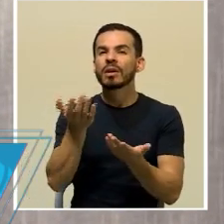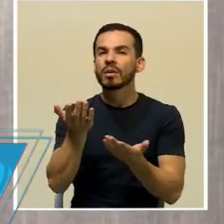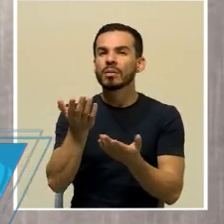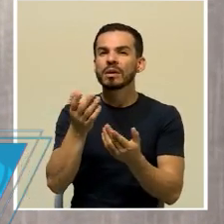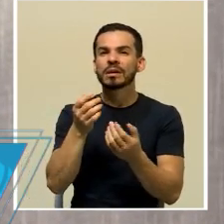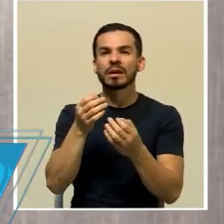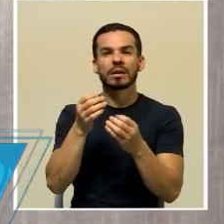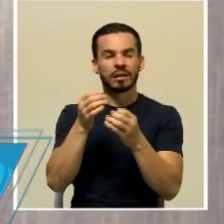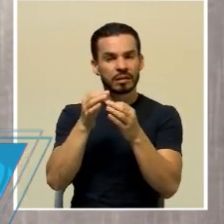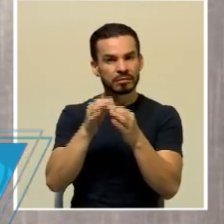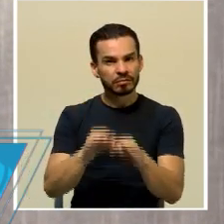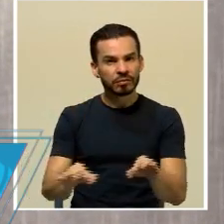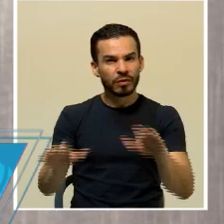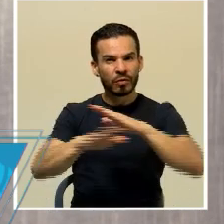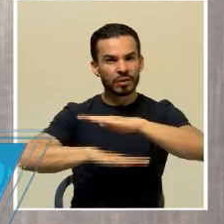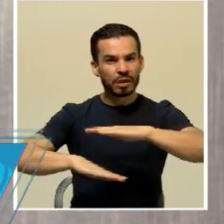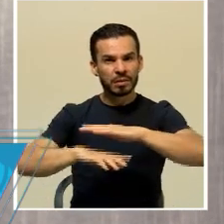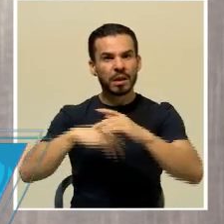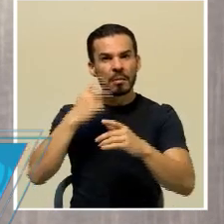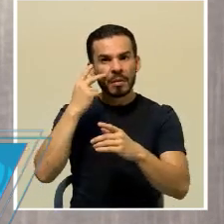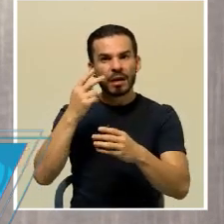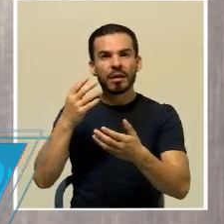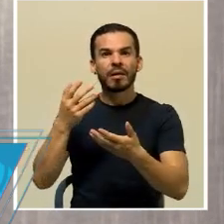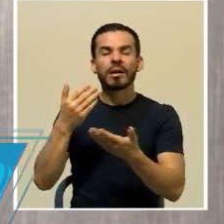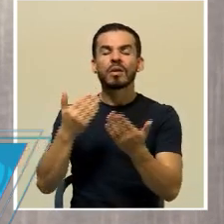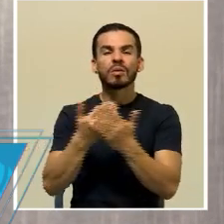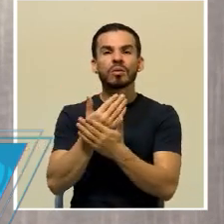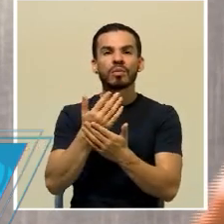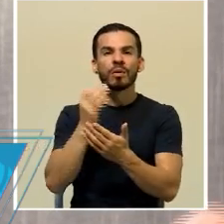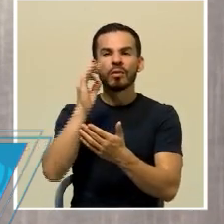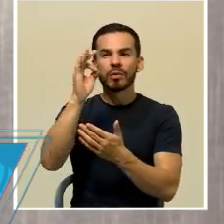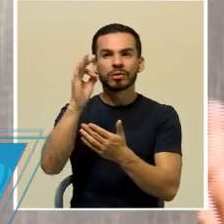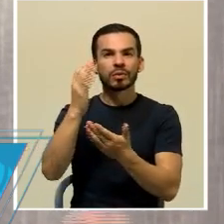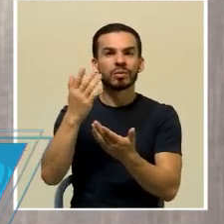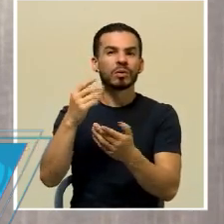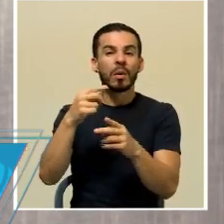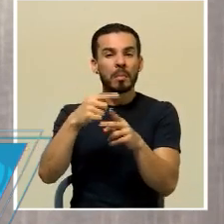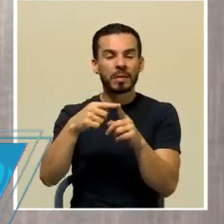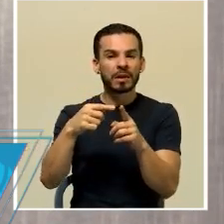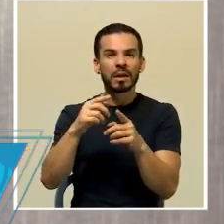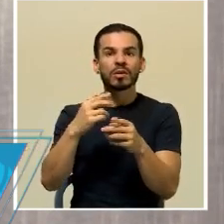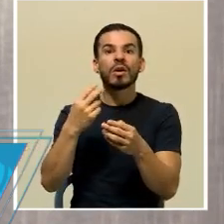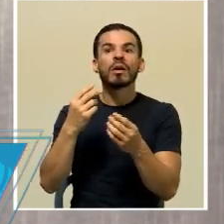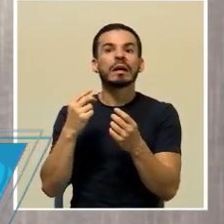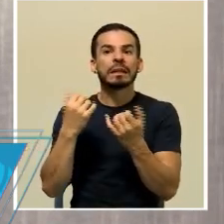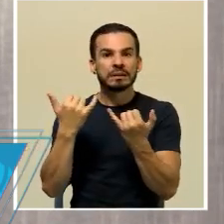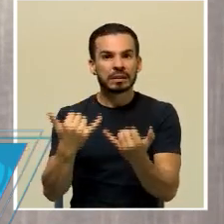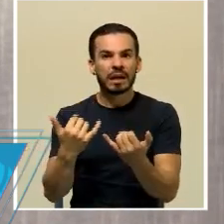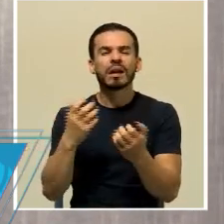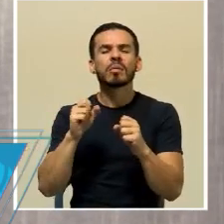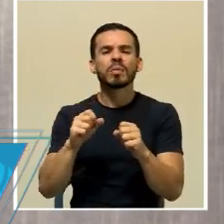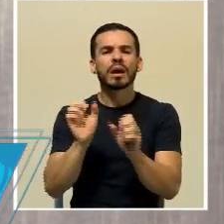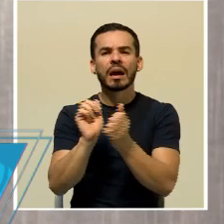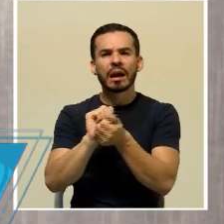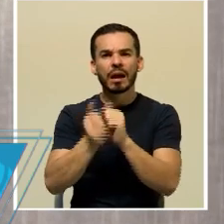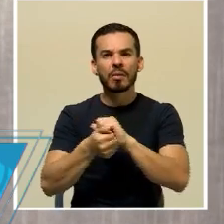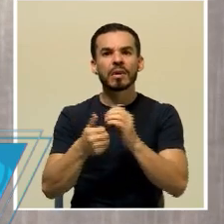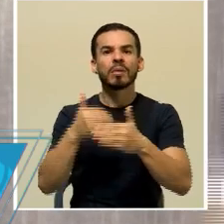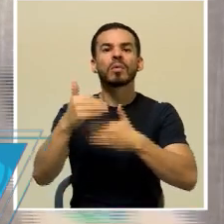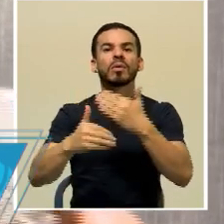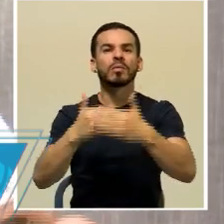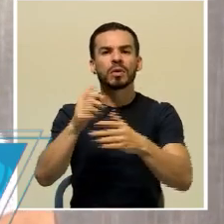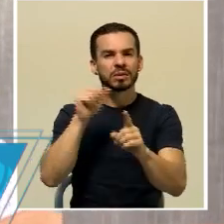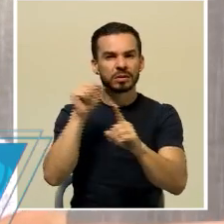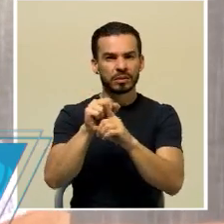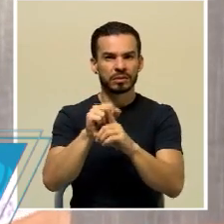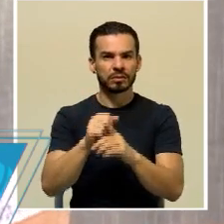recomendaciones indispensables para ver un nuevo rumbo, no a mediano o a largo plazo, sino de forma inmediata, que pueda ir cambiando poco a